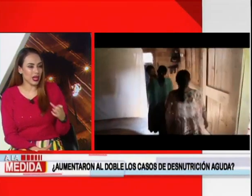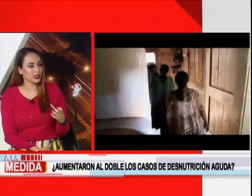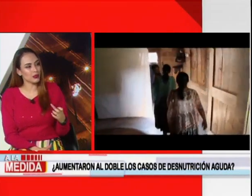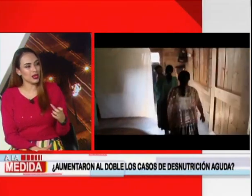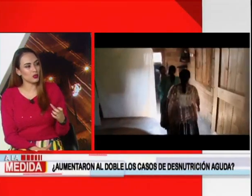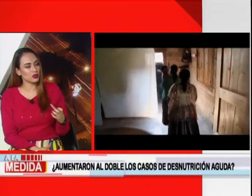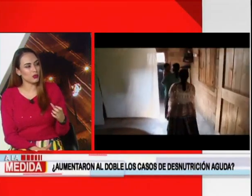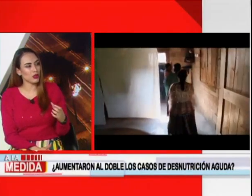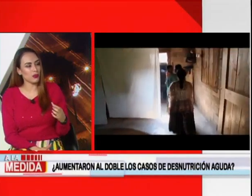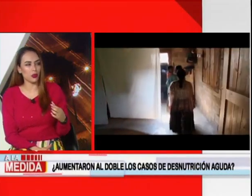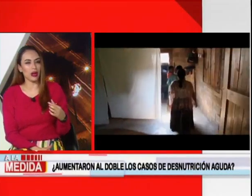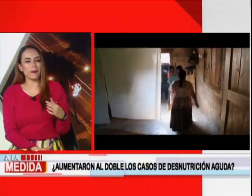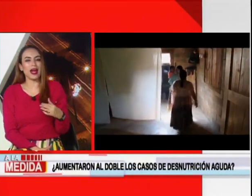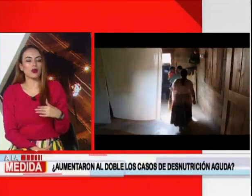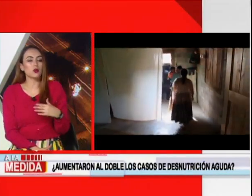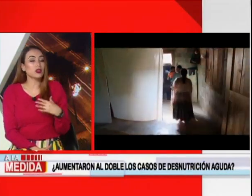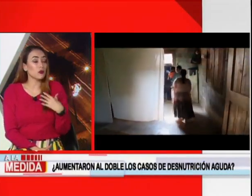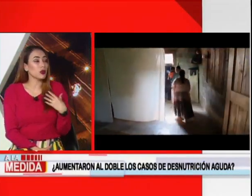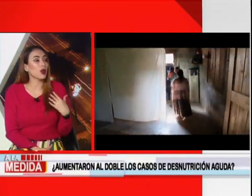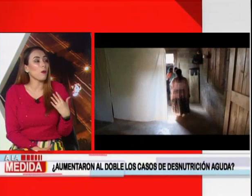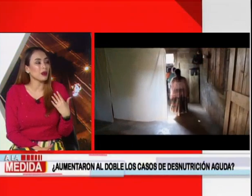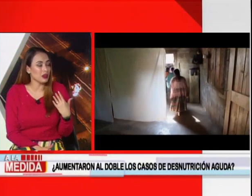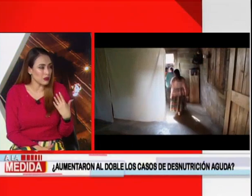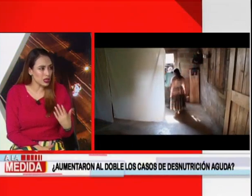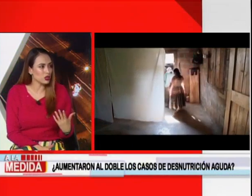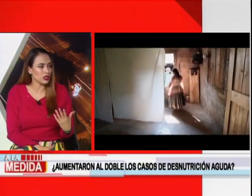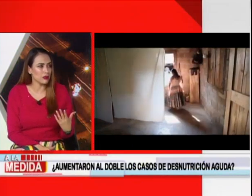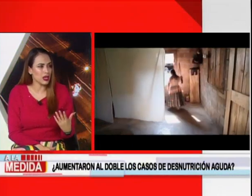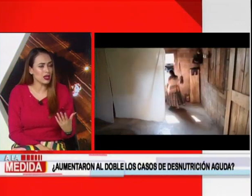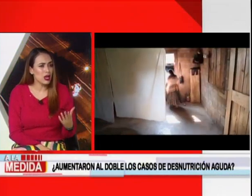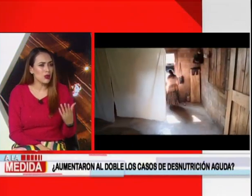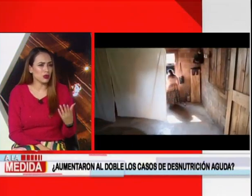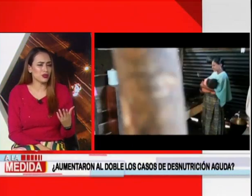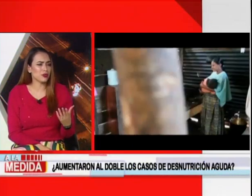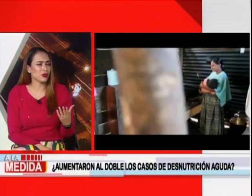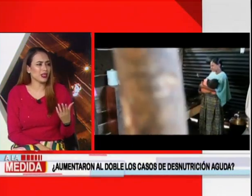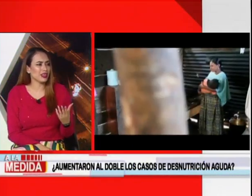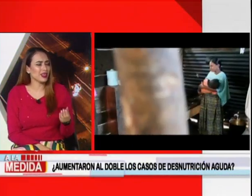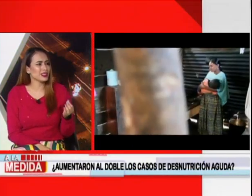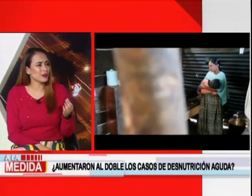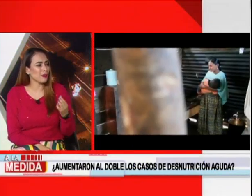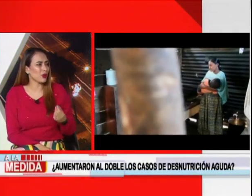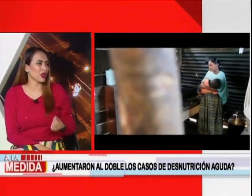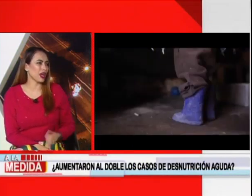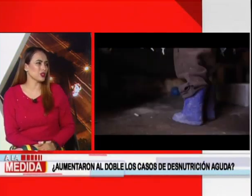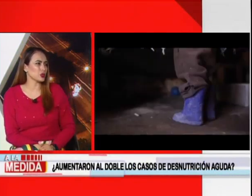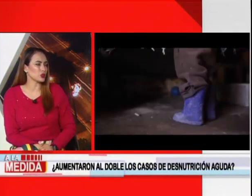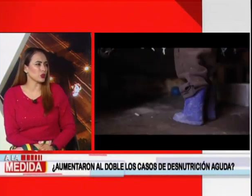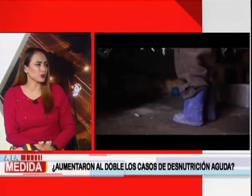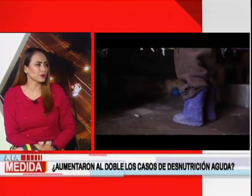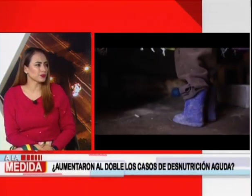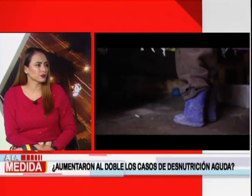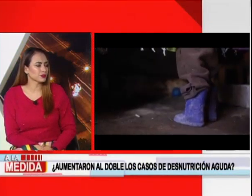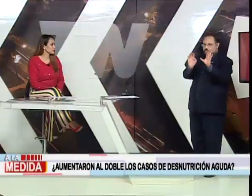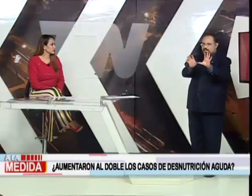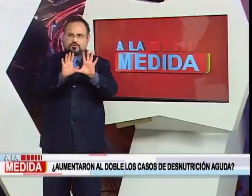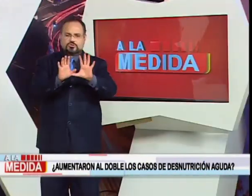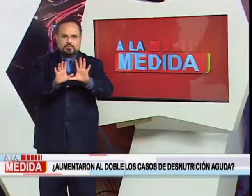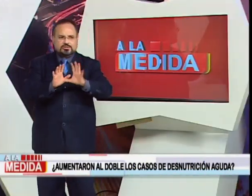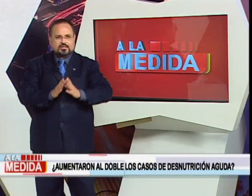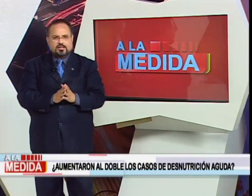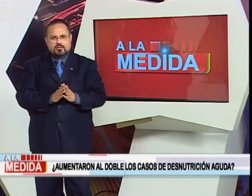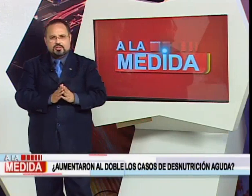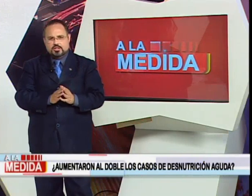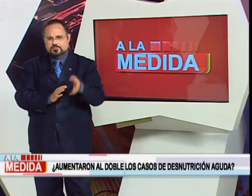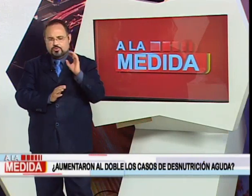que buscar también algún tipo de programa algún tipo de acompañamiento también por eso es importante este mapeo de casos así es andy exponer